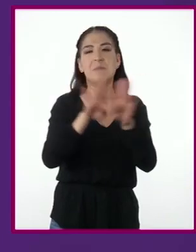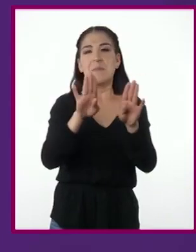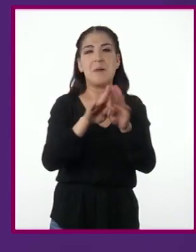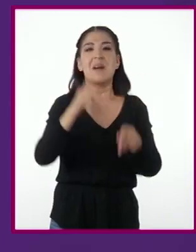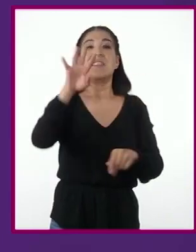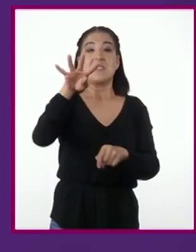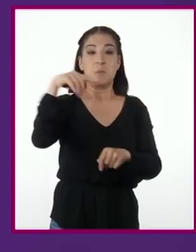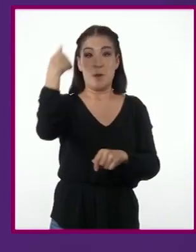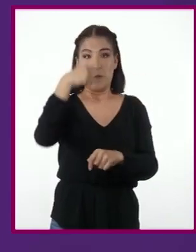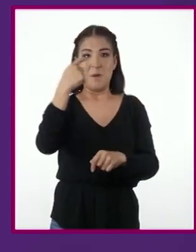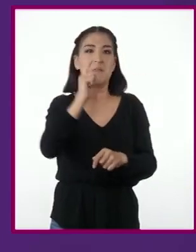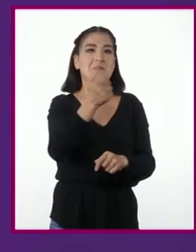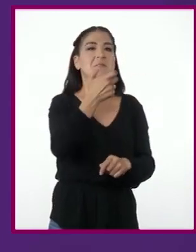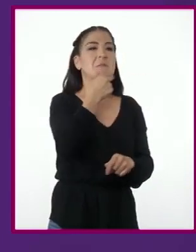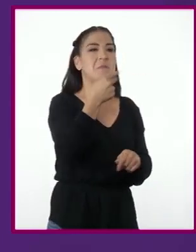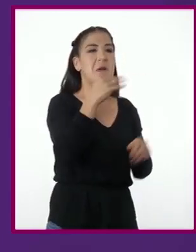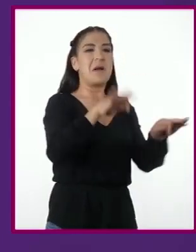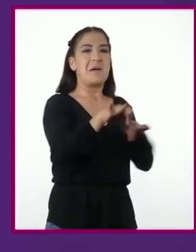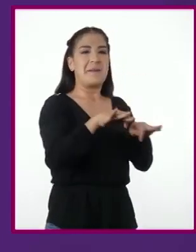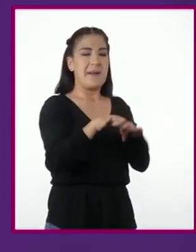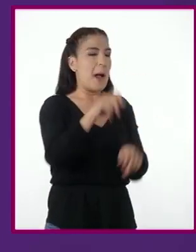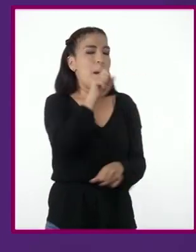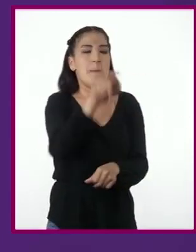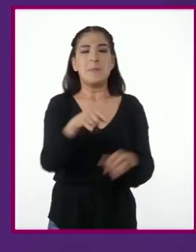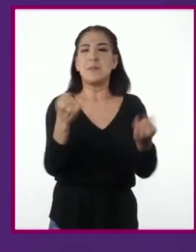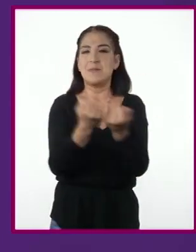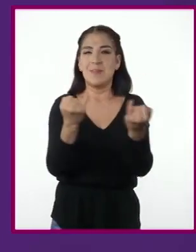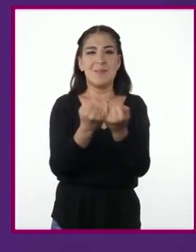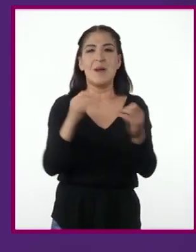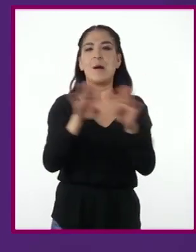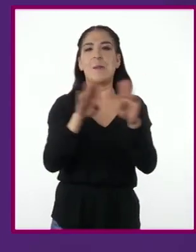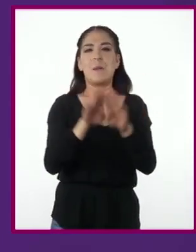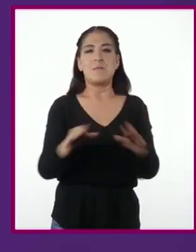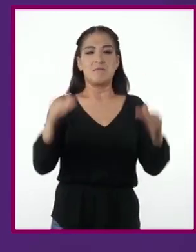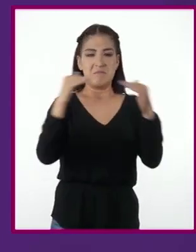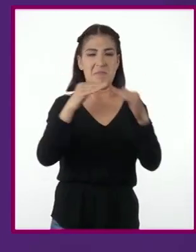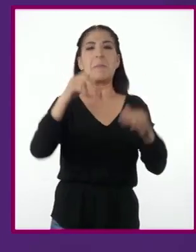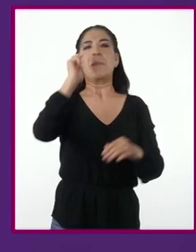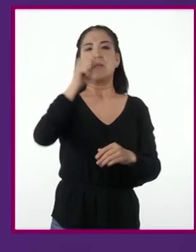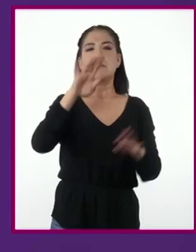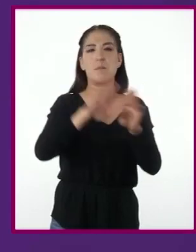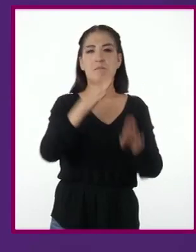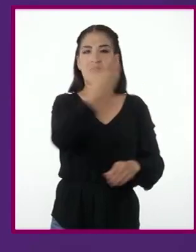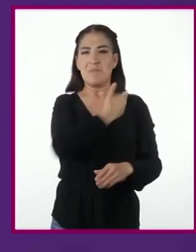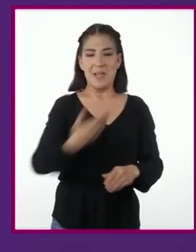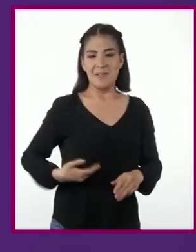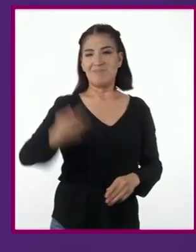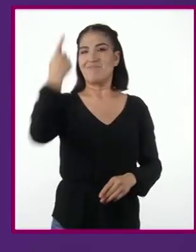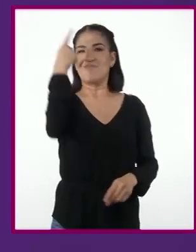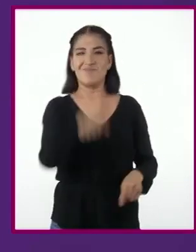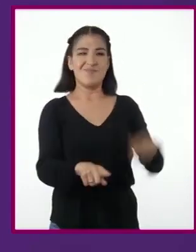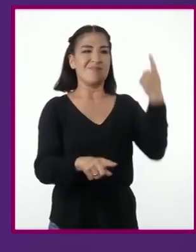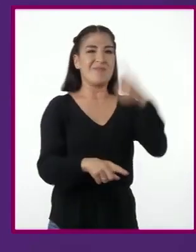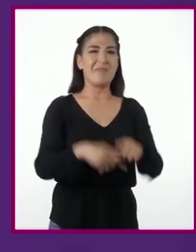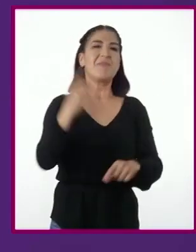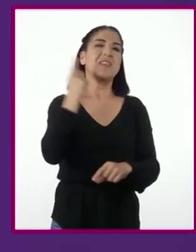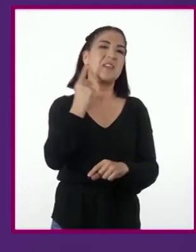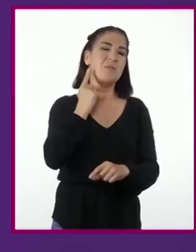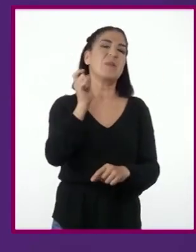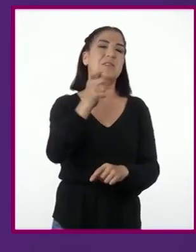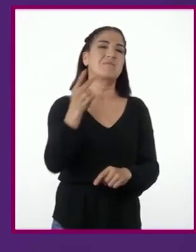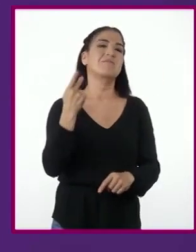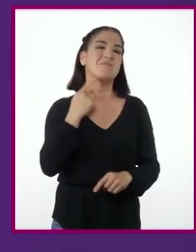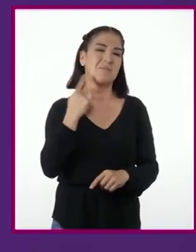dedican los hombres. Lo mismo sucede con los puestos de toma de decisiones y participación femenina en la